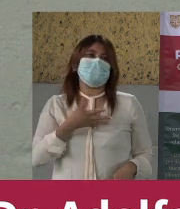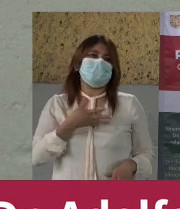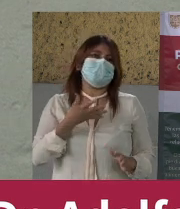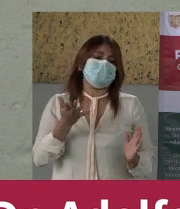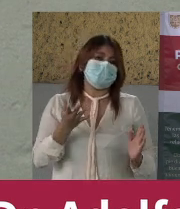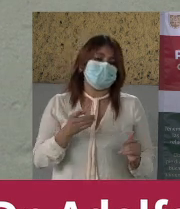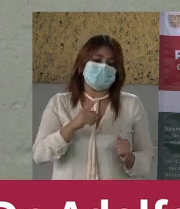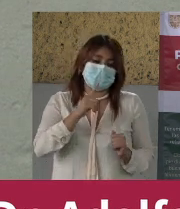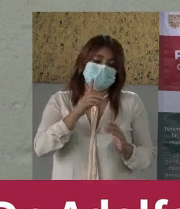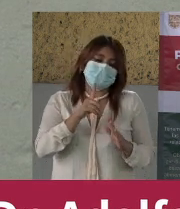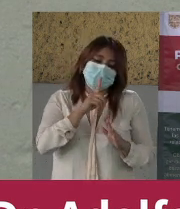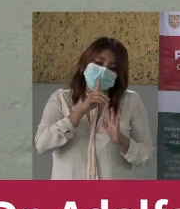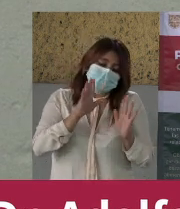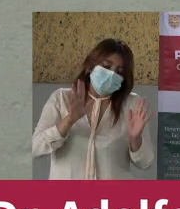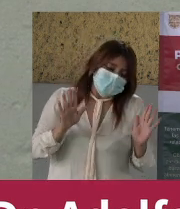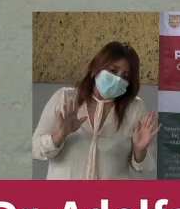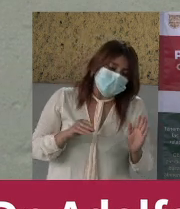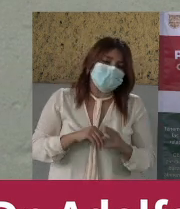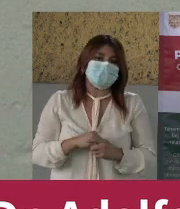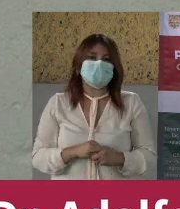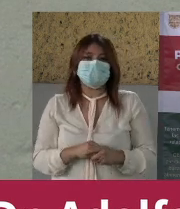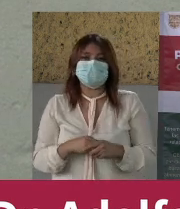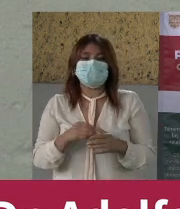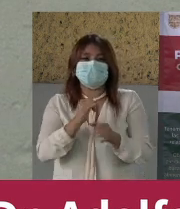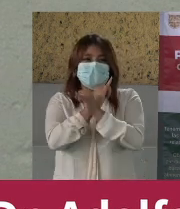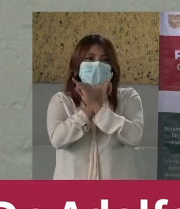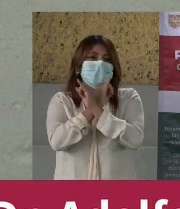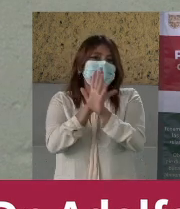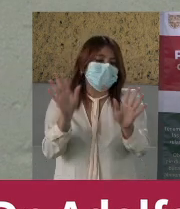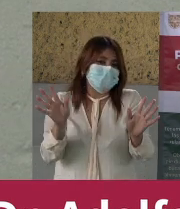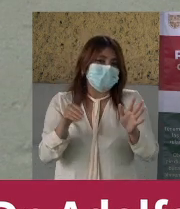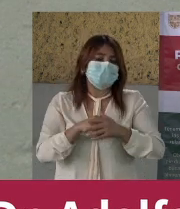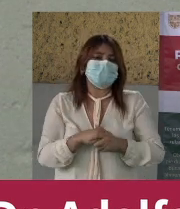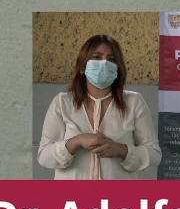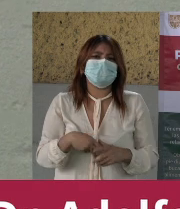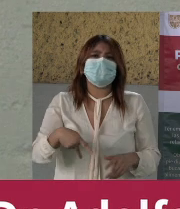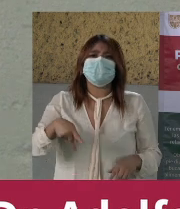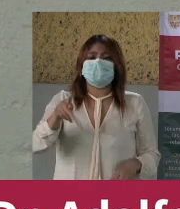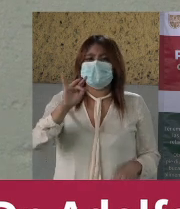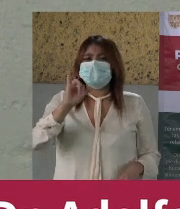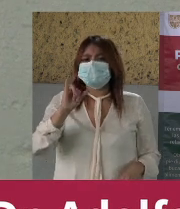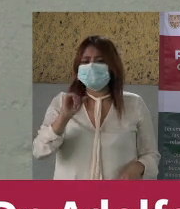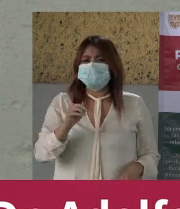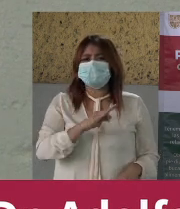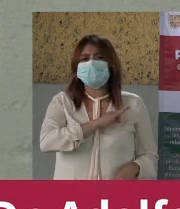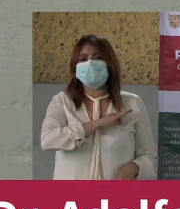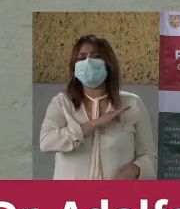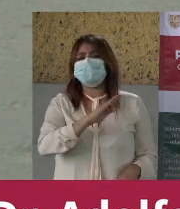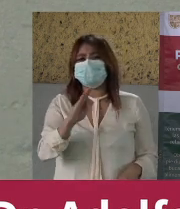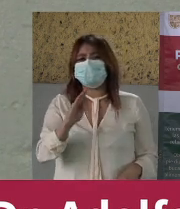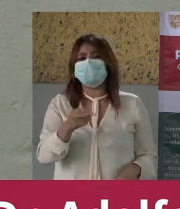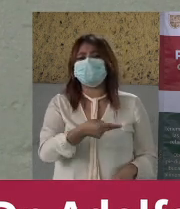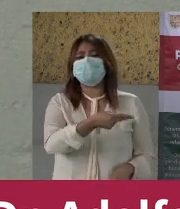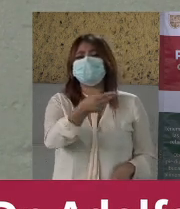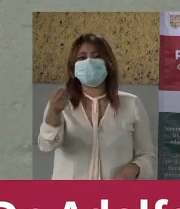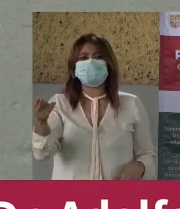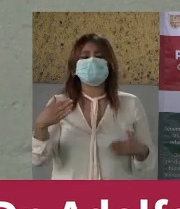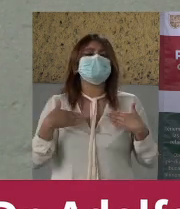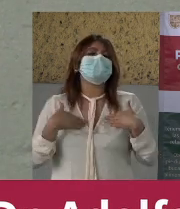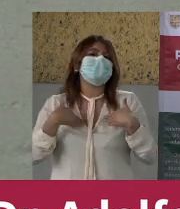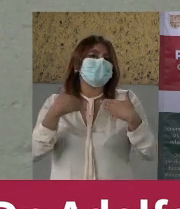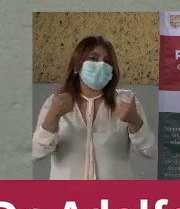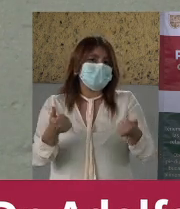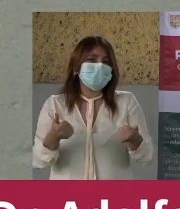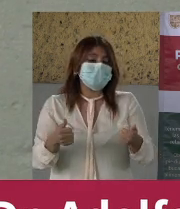la discrecionalidad de la información personal, pero sí que puedan ustedes entender